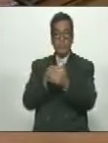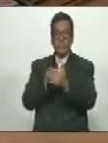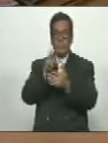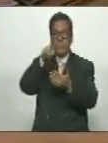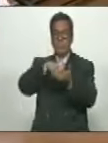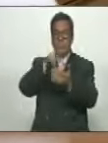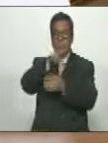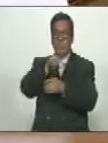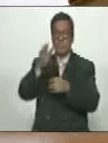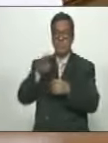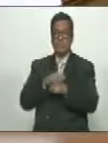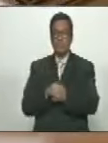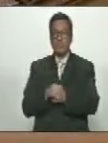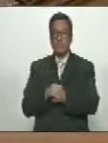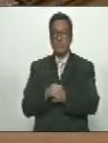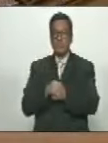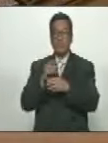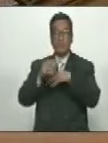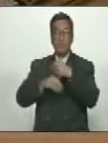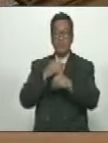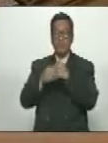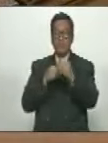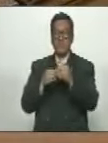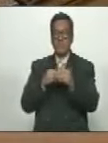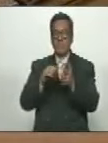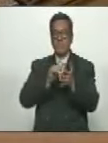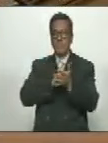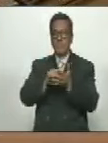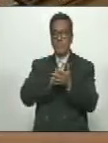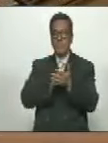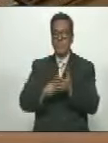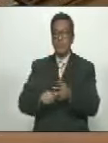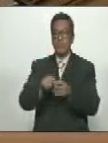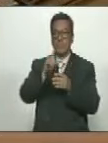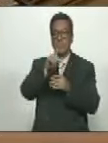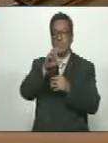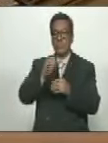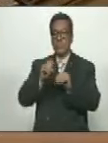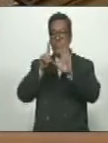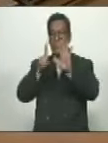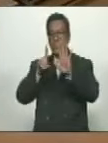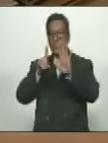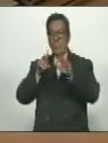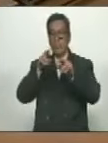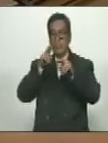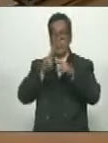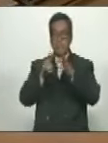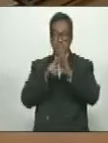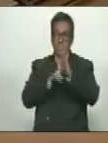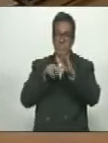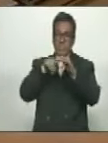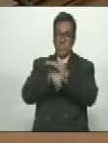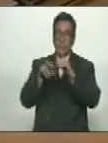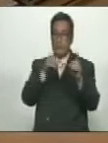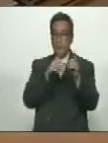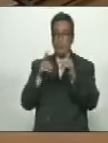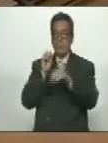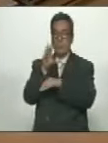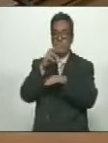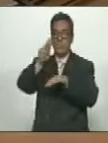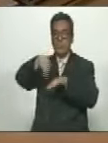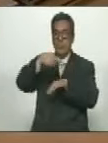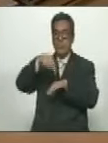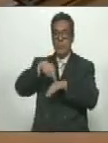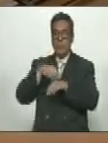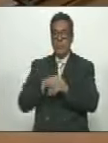2024 de conformidad con lo establecido en el artículo 106 del reglamento interior y de debates de la